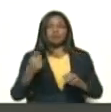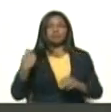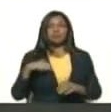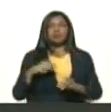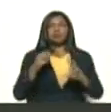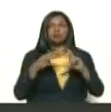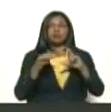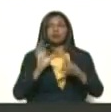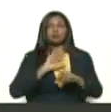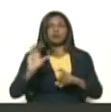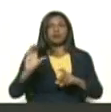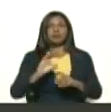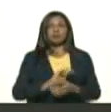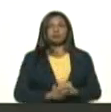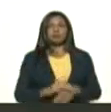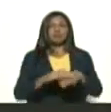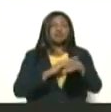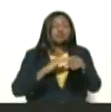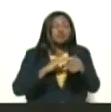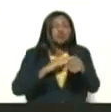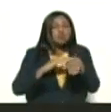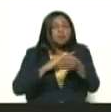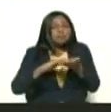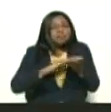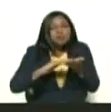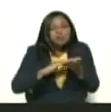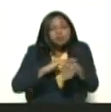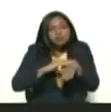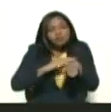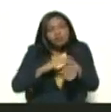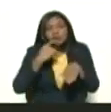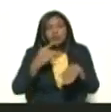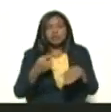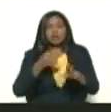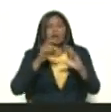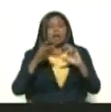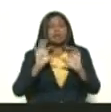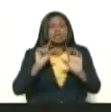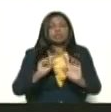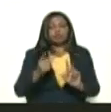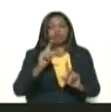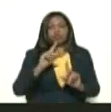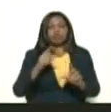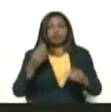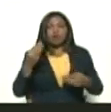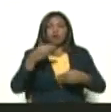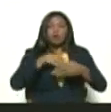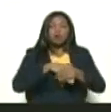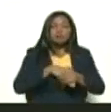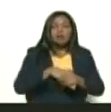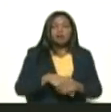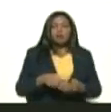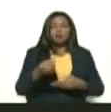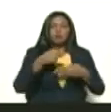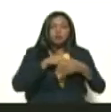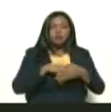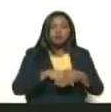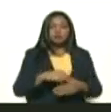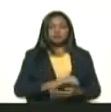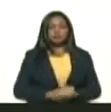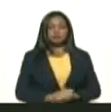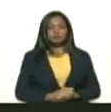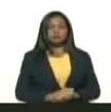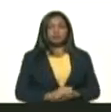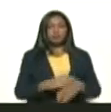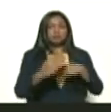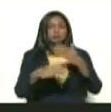de la patria que está. Perdón que le diga carnecito, su carnet de la patria querido. Y lo han guardado, lo han atesorado. Han